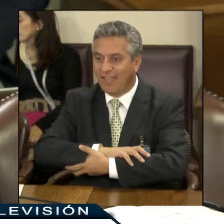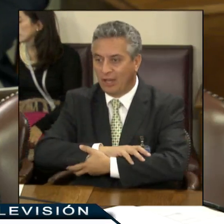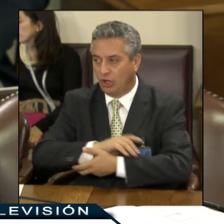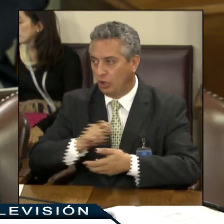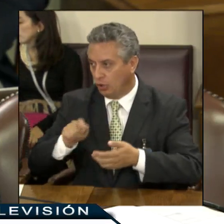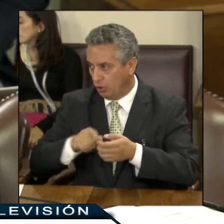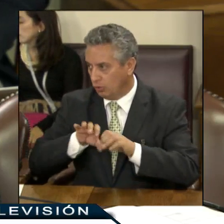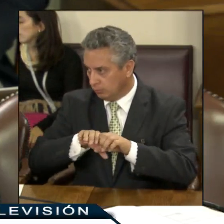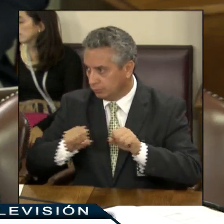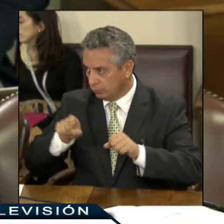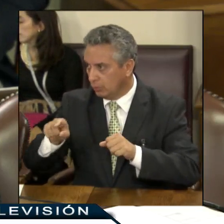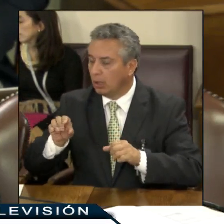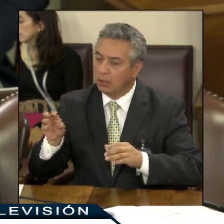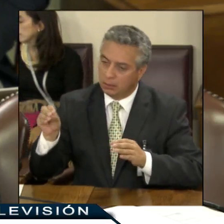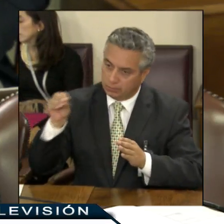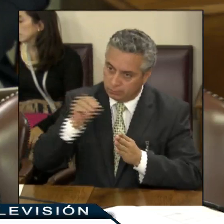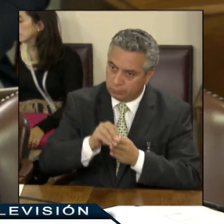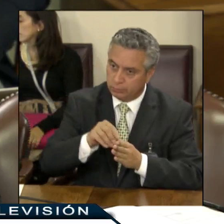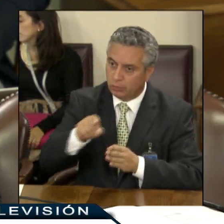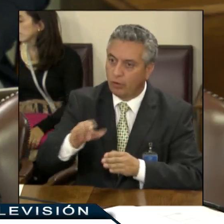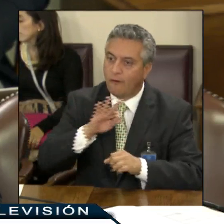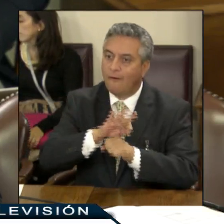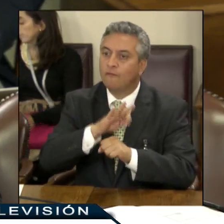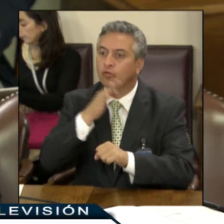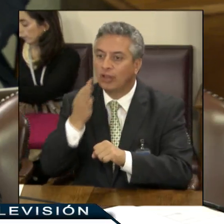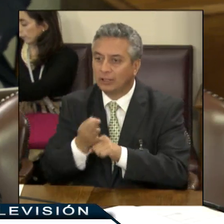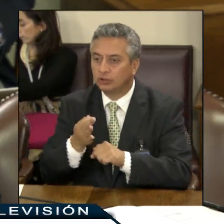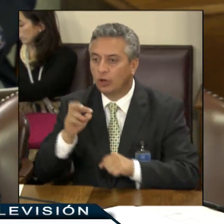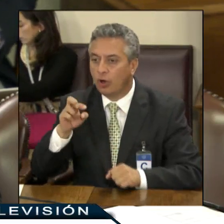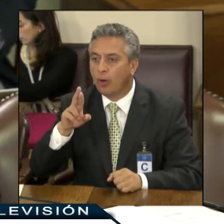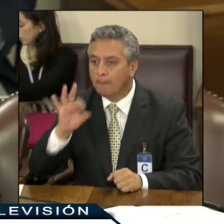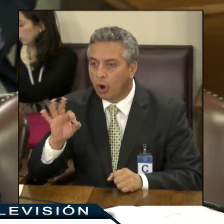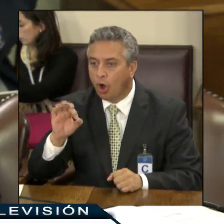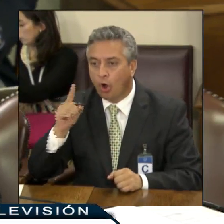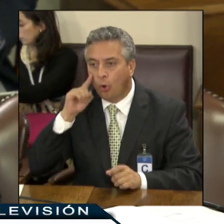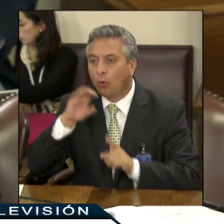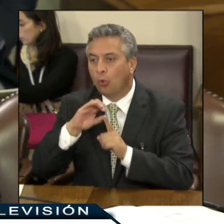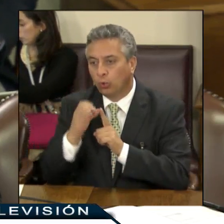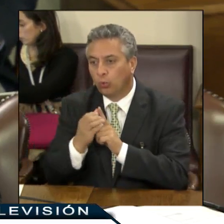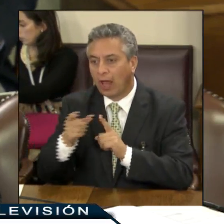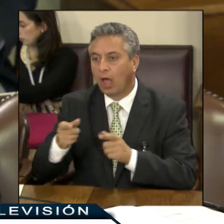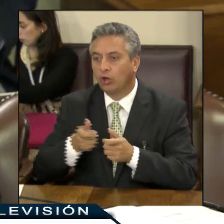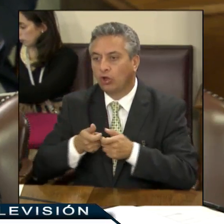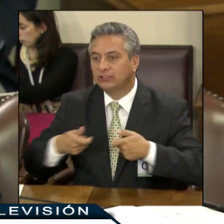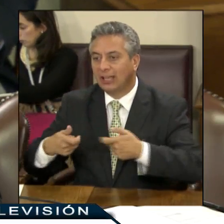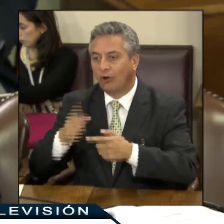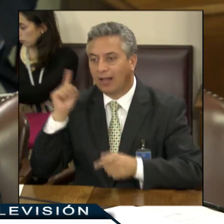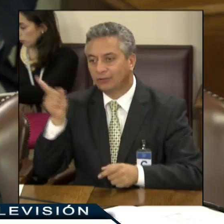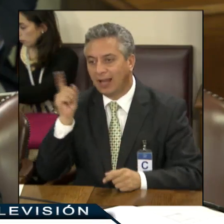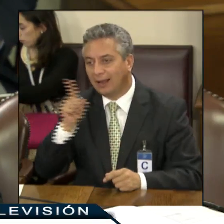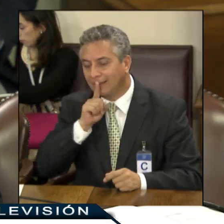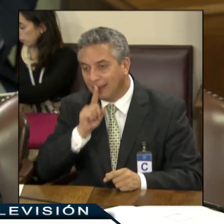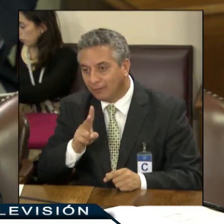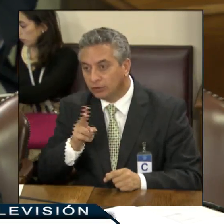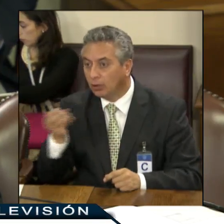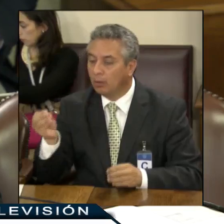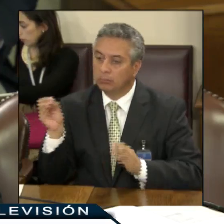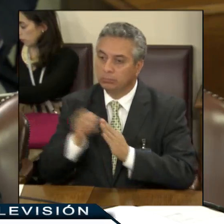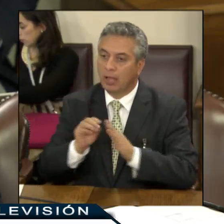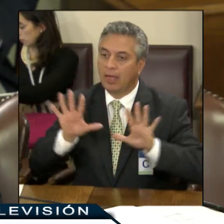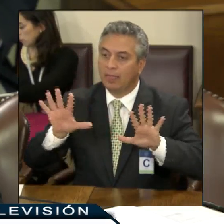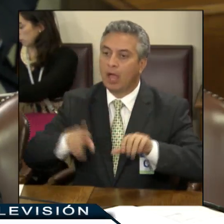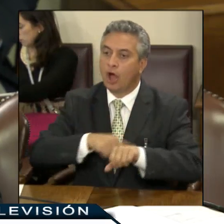la inclusión a través de fundación procultura con el Consejo Nacional de televisión para incluir 10 horas de